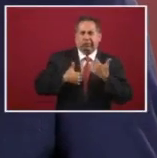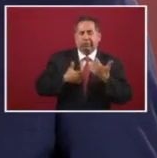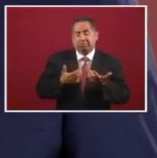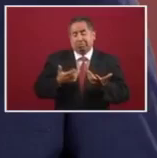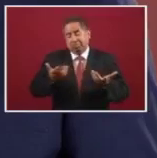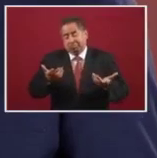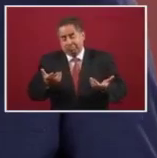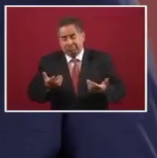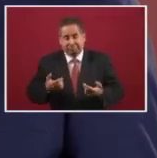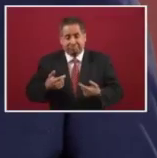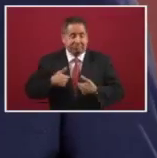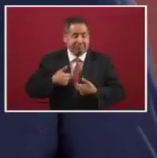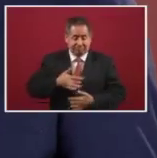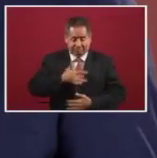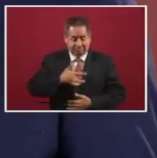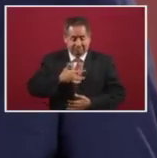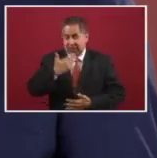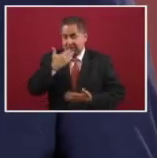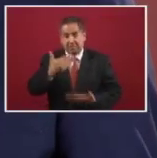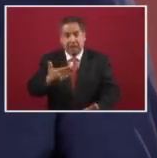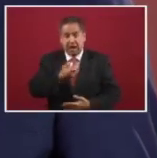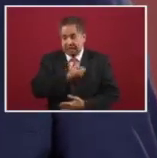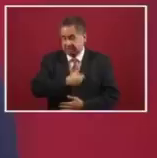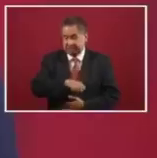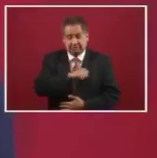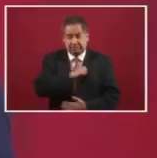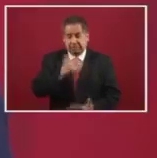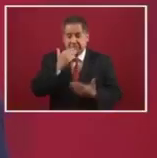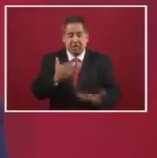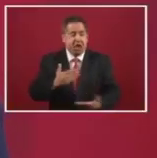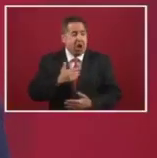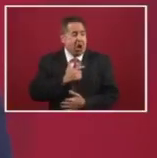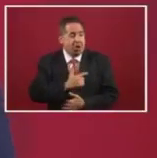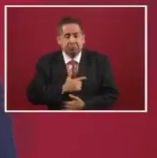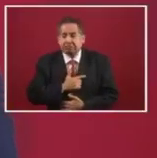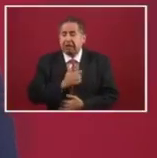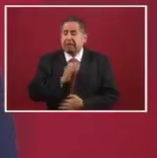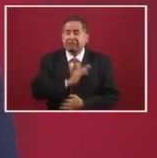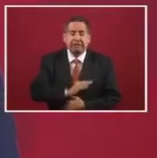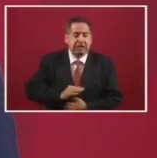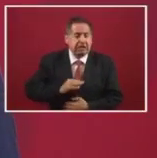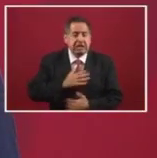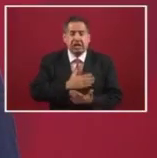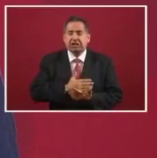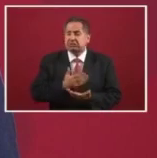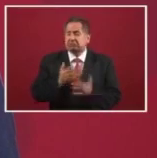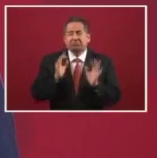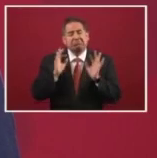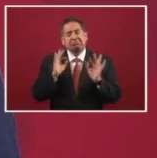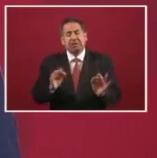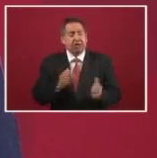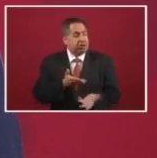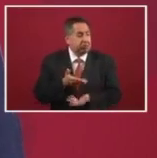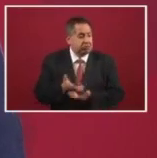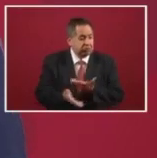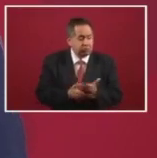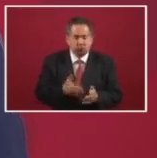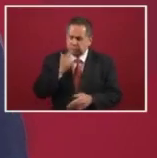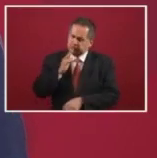Y estoy muy bien, muy a gusto, muy feliz de estar sirviendo a mi